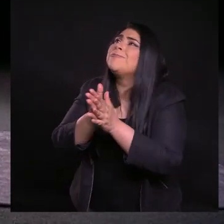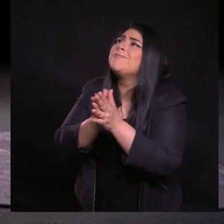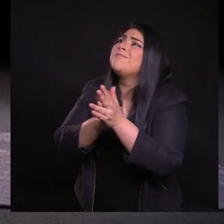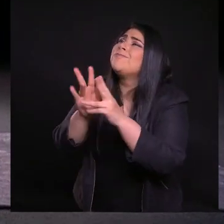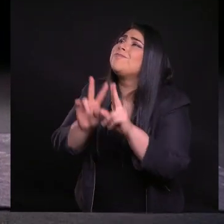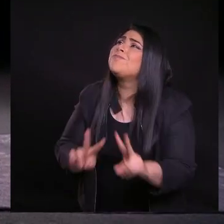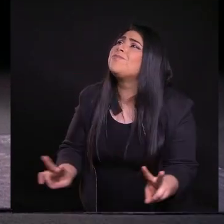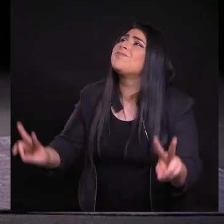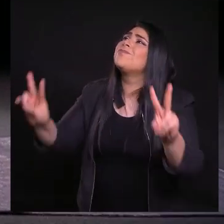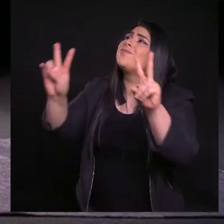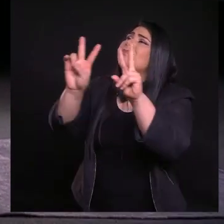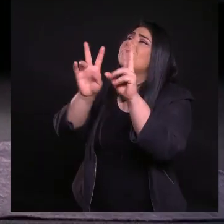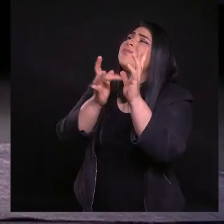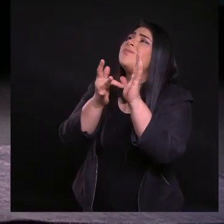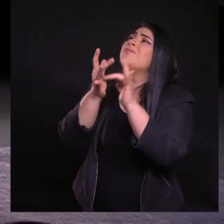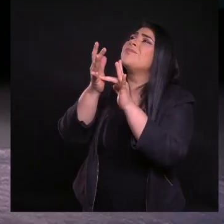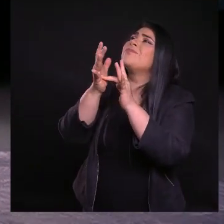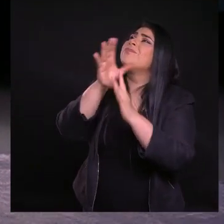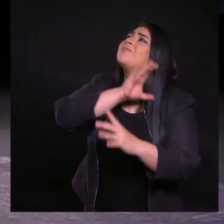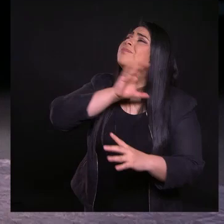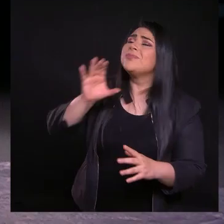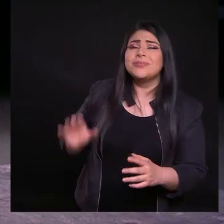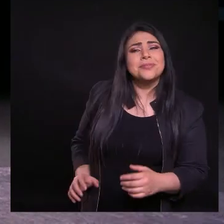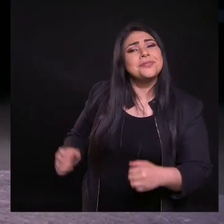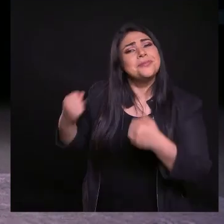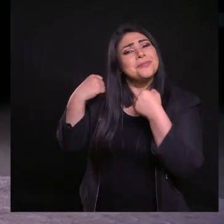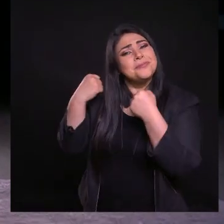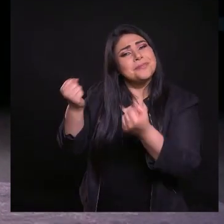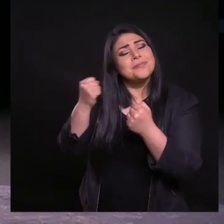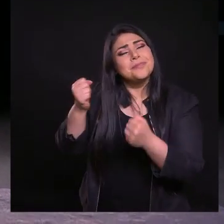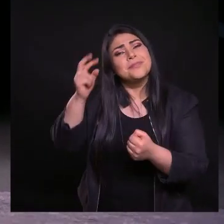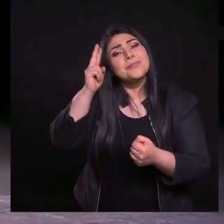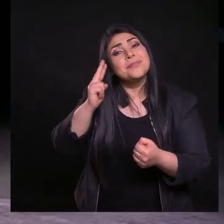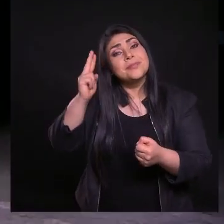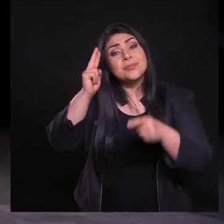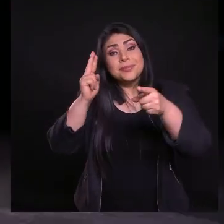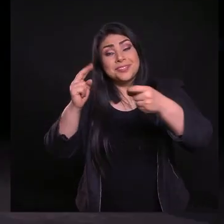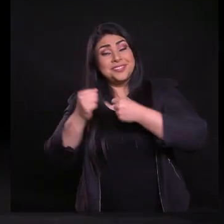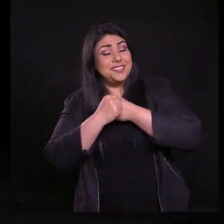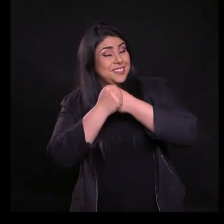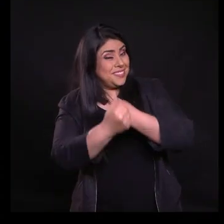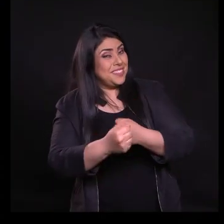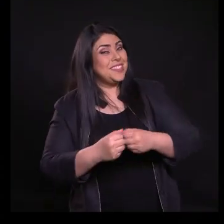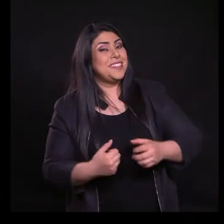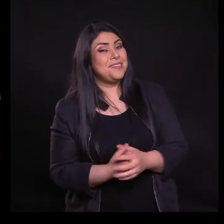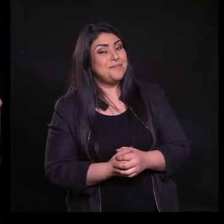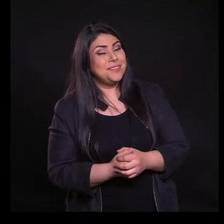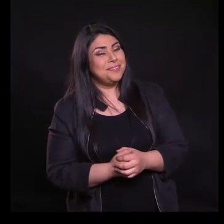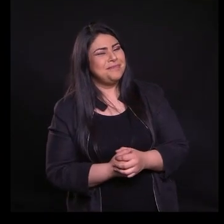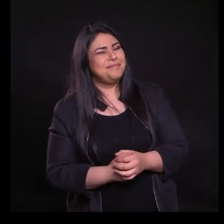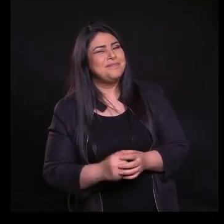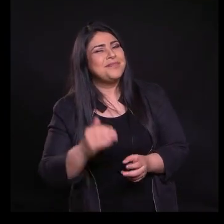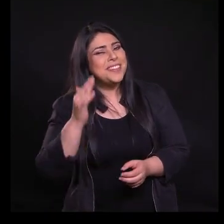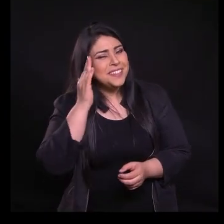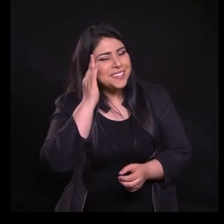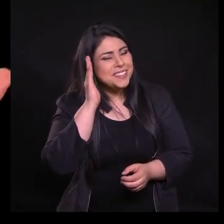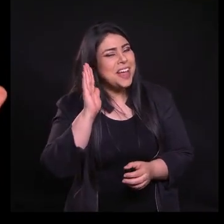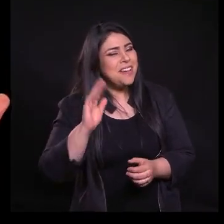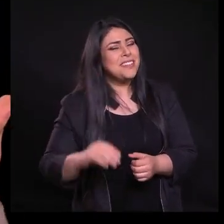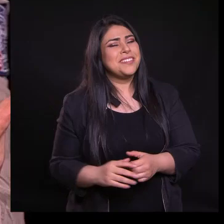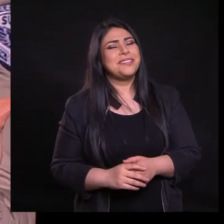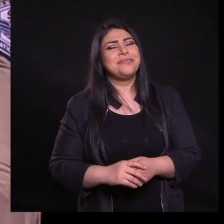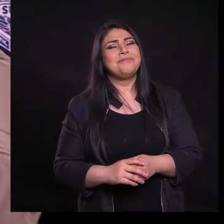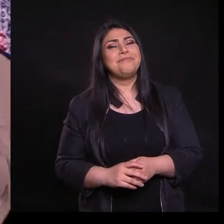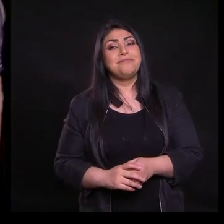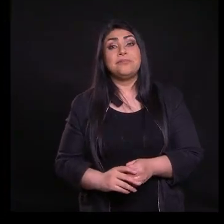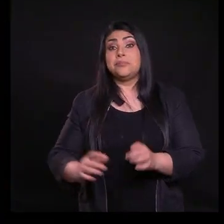lo que jesús hizo por amor a ti y sabes algo en medio de cualquier necesidad jesús